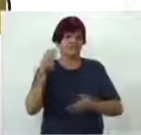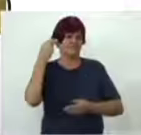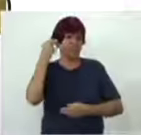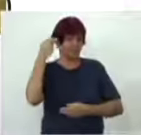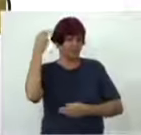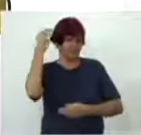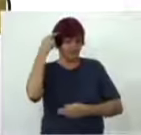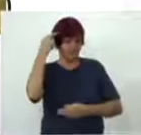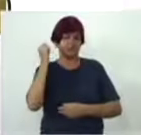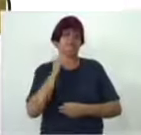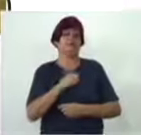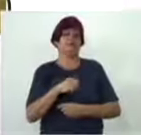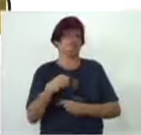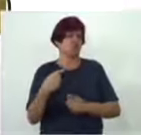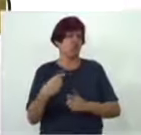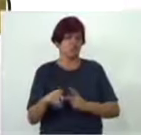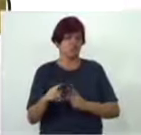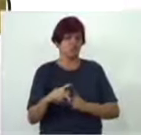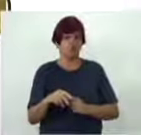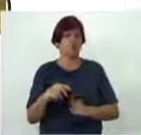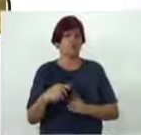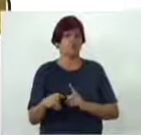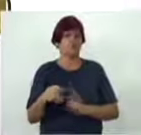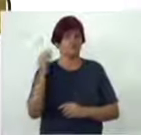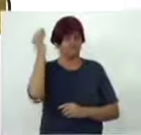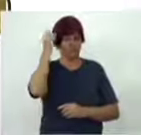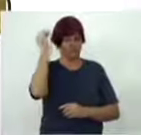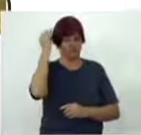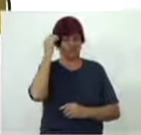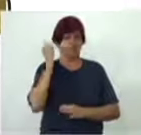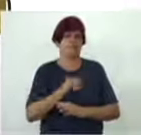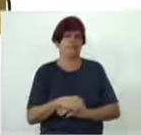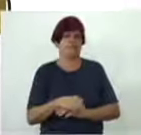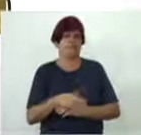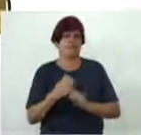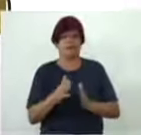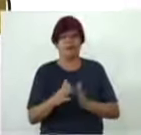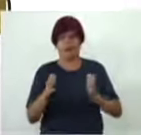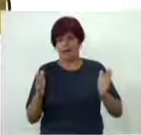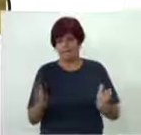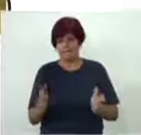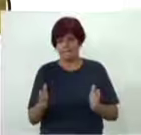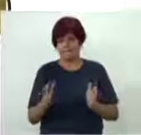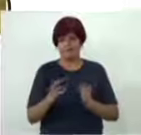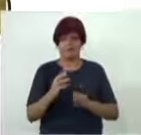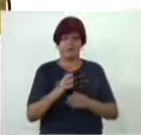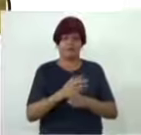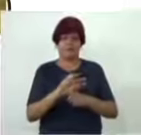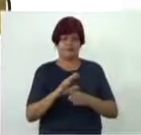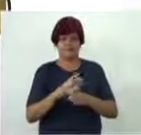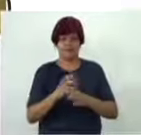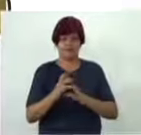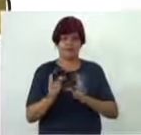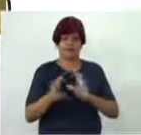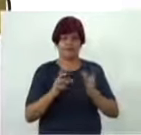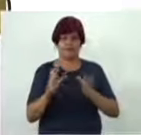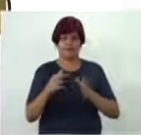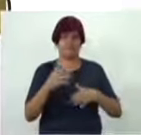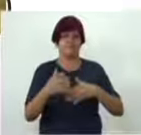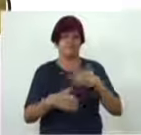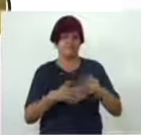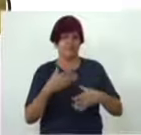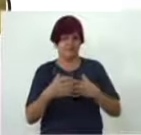habilidades, hábitos y capacidades cognoscitivas, amplían diferentes modos de la actividad intelectual